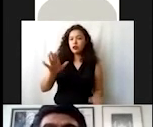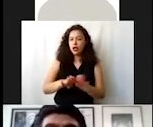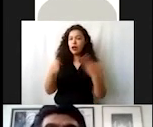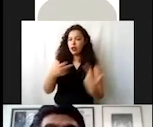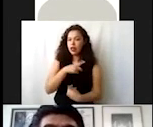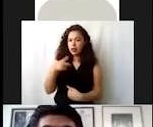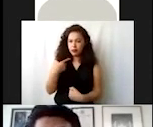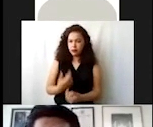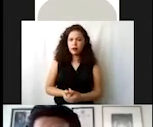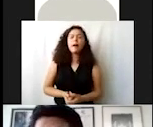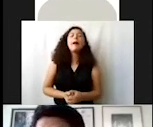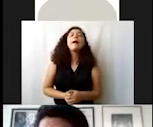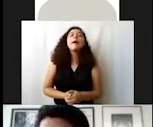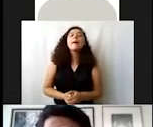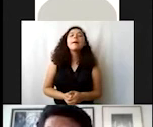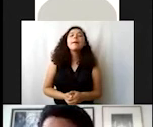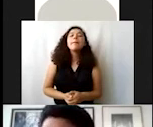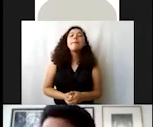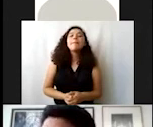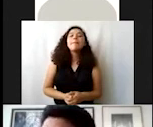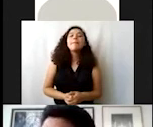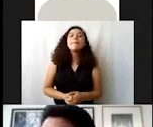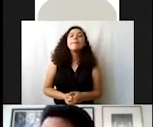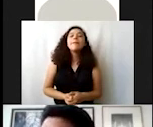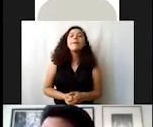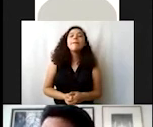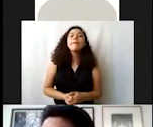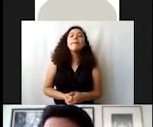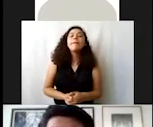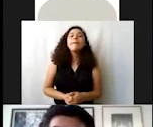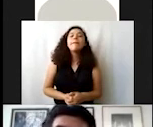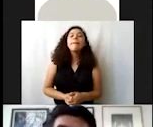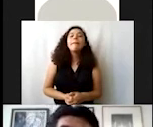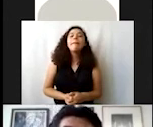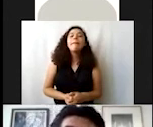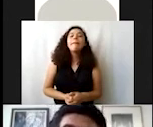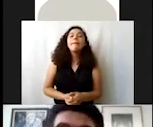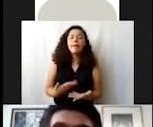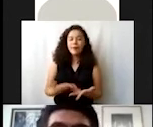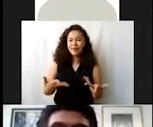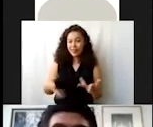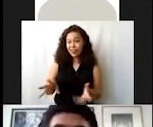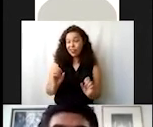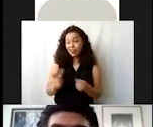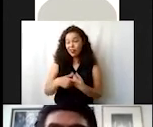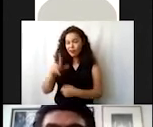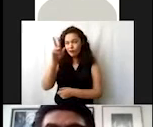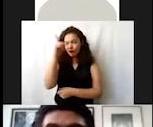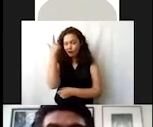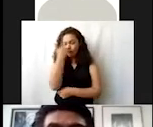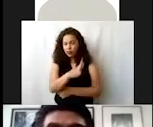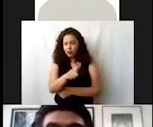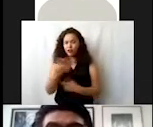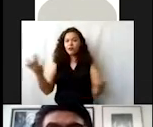Bueno. Ahora sí vamos a la parte, pues a la parte fea, ¿no? ¿Qué pasa si